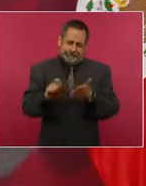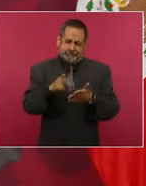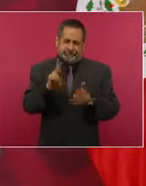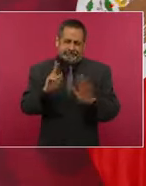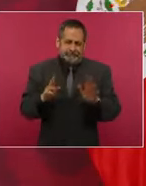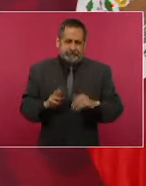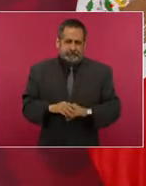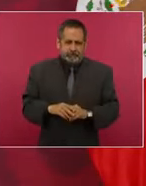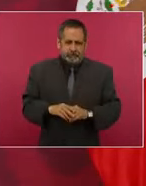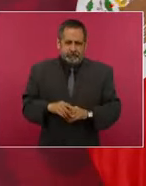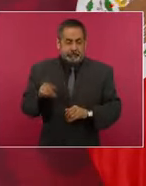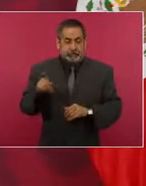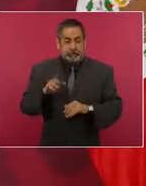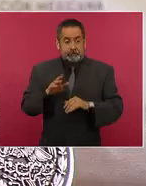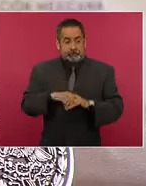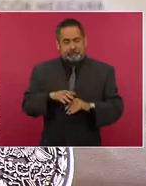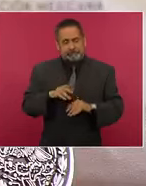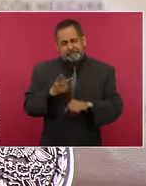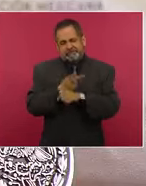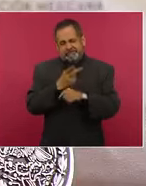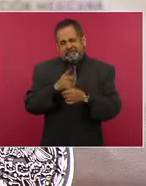lo decía con más elegancia.